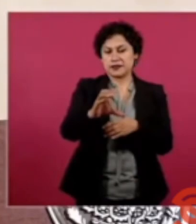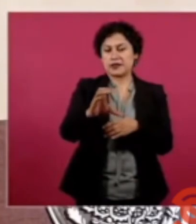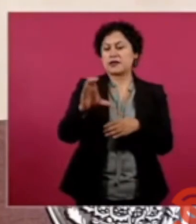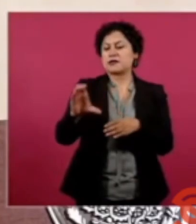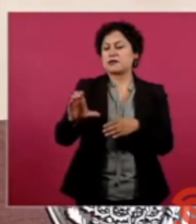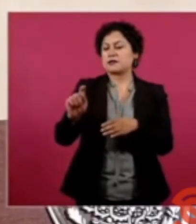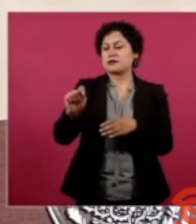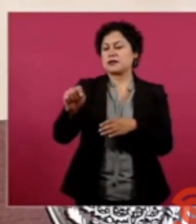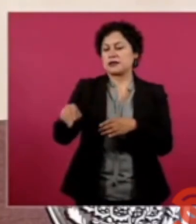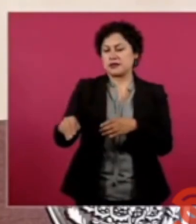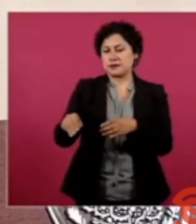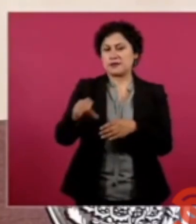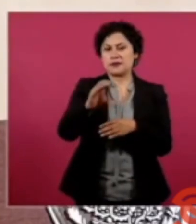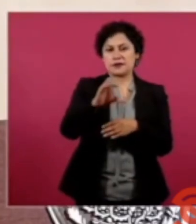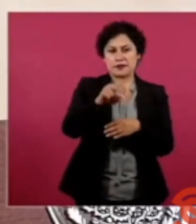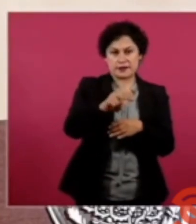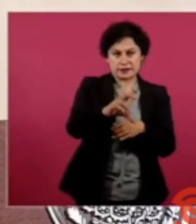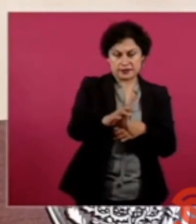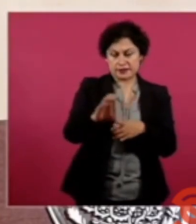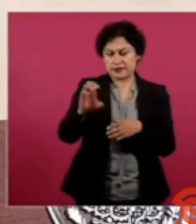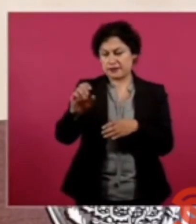CTM y la CNC, las dos.